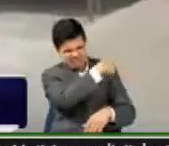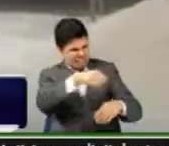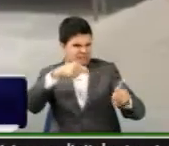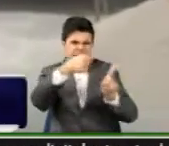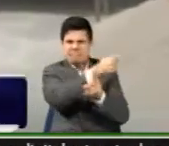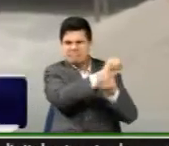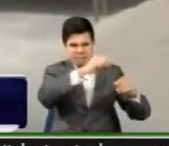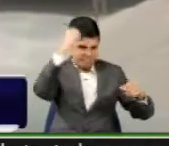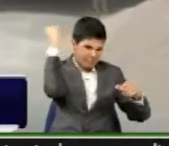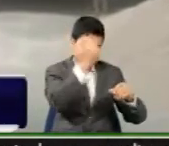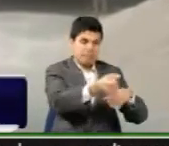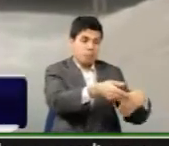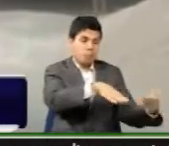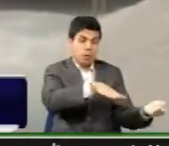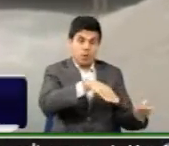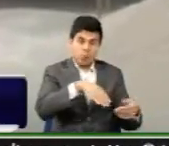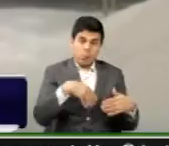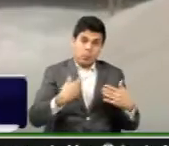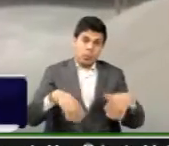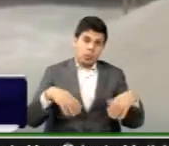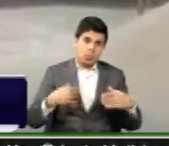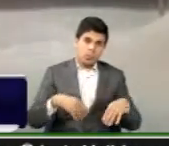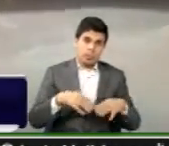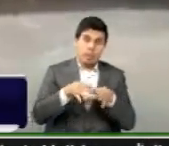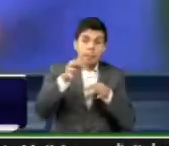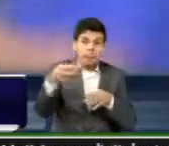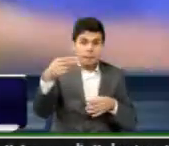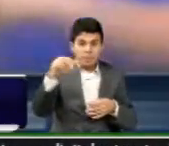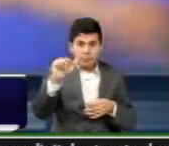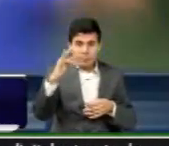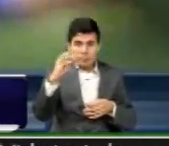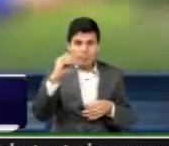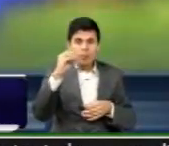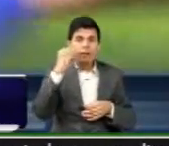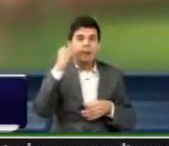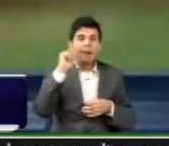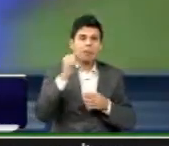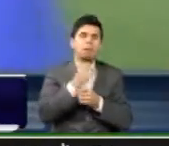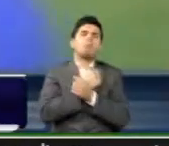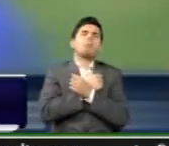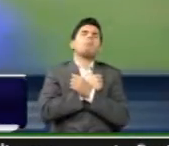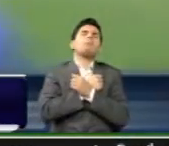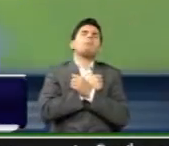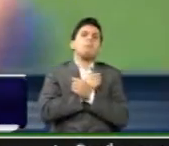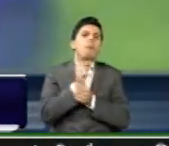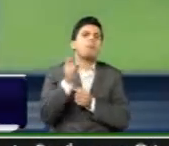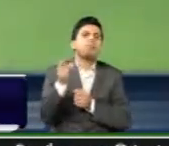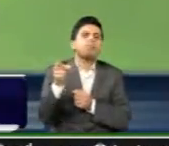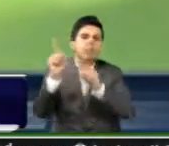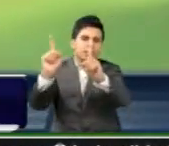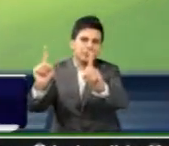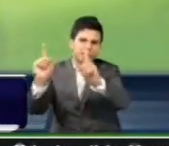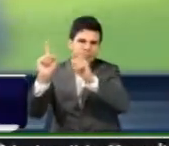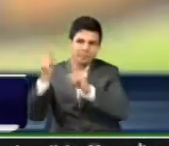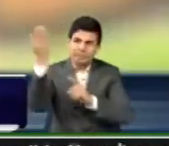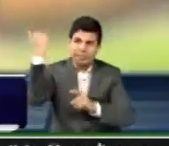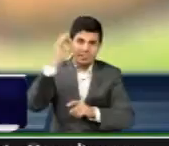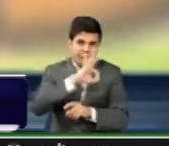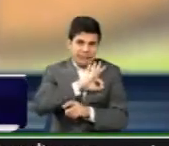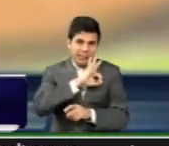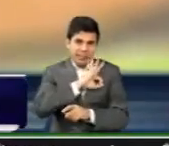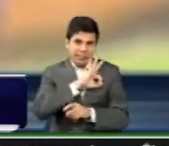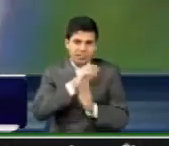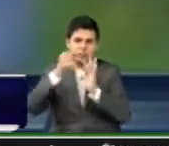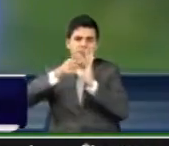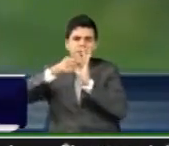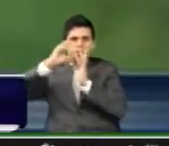mujer. En el municipio de Lato se cumplieron las honras fúnebres de la mujer, quien falleció el pasado sábado, luego que fuera asesinado por el